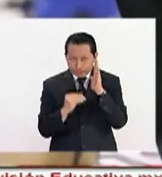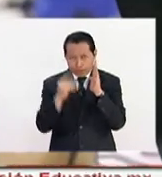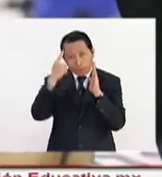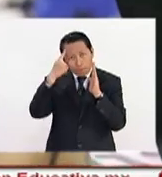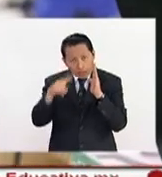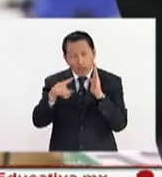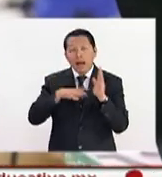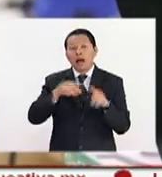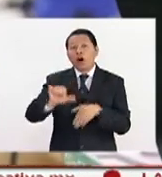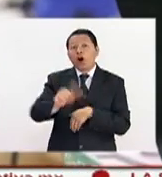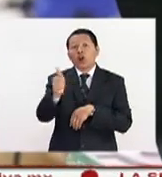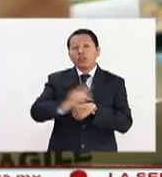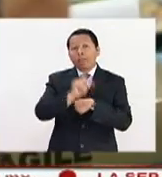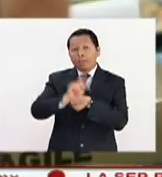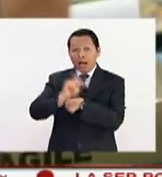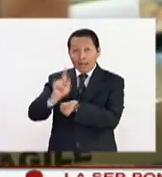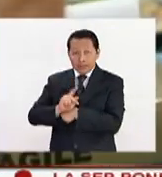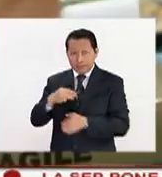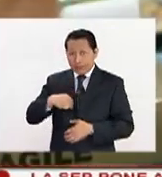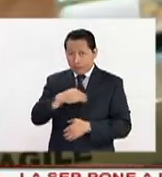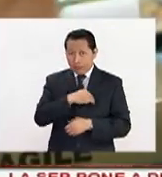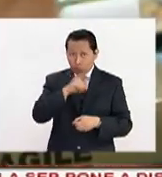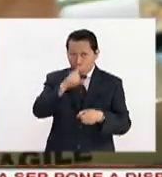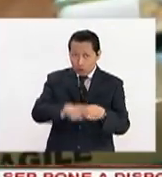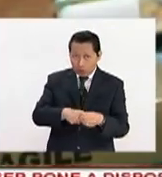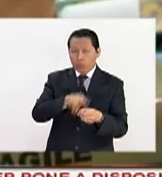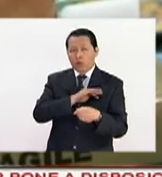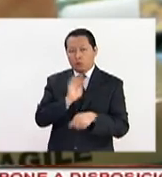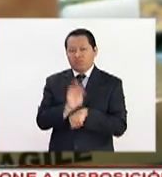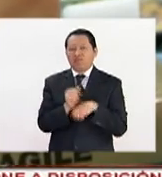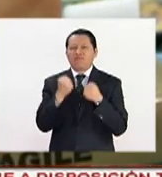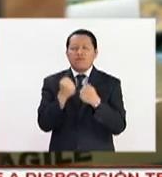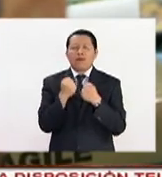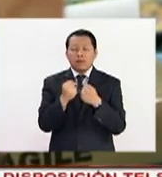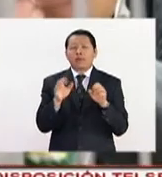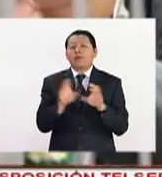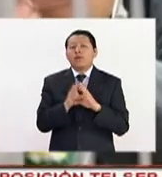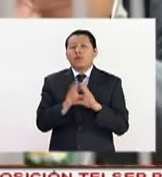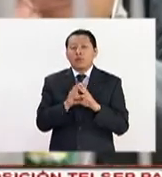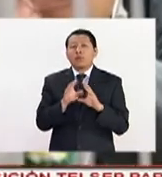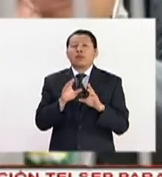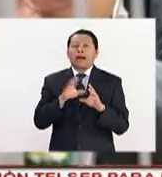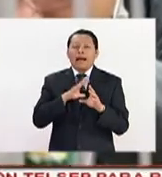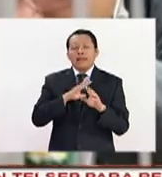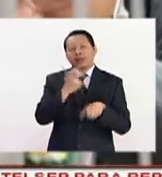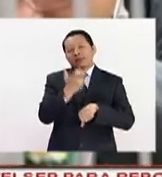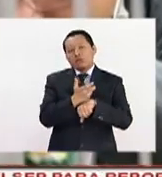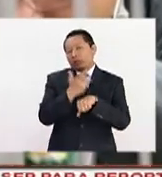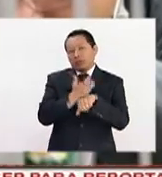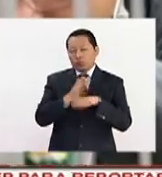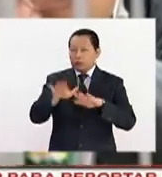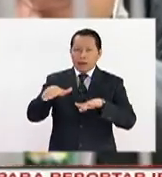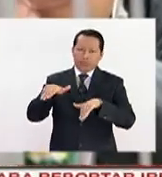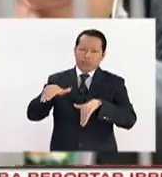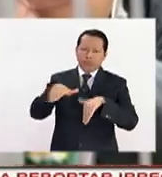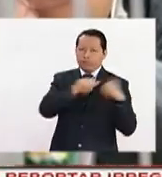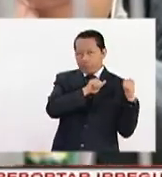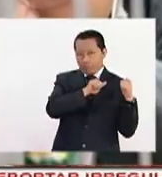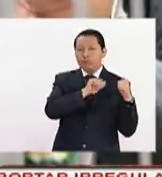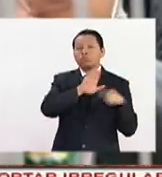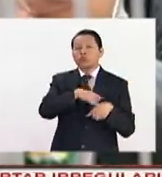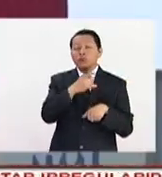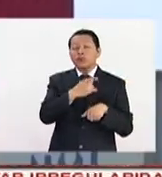a las 11 naciones integrantes y fortalecer este convenio económico ya sin la presencia de Estados Unidos, después